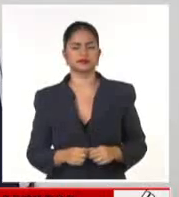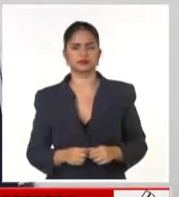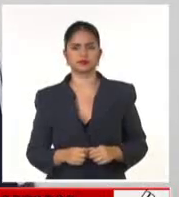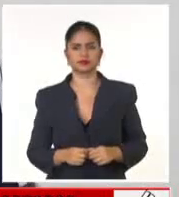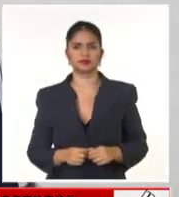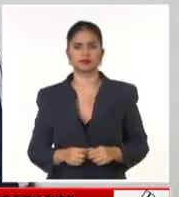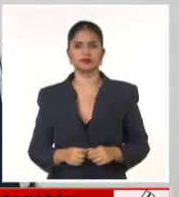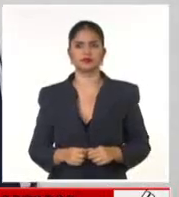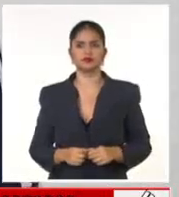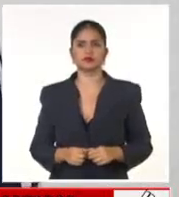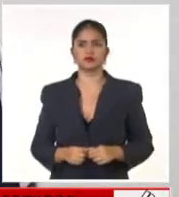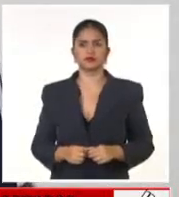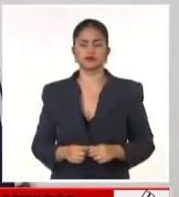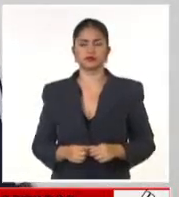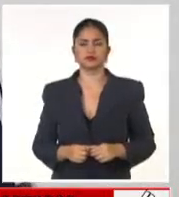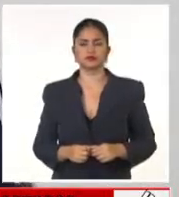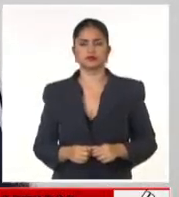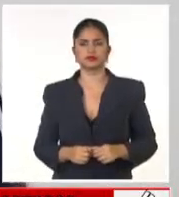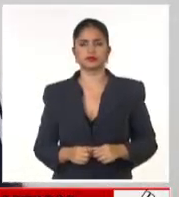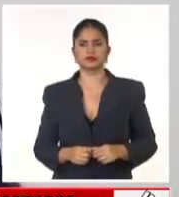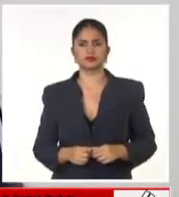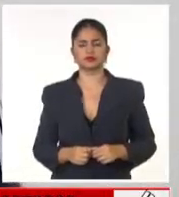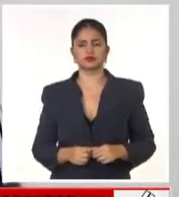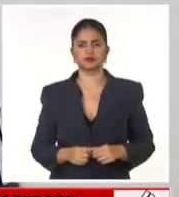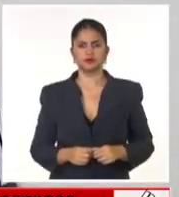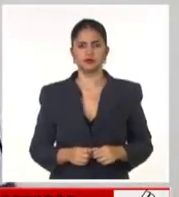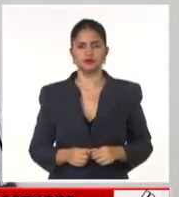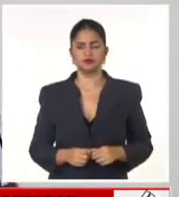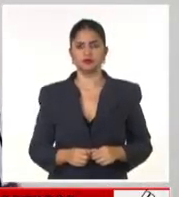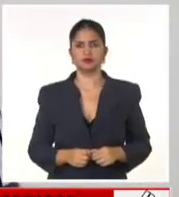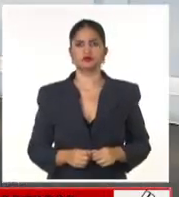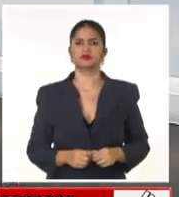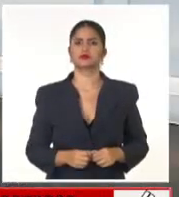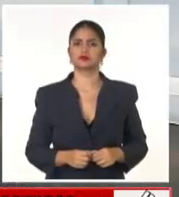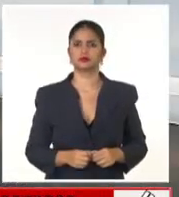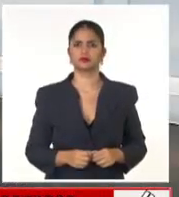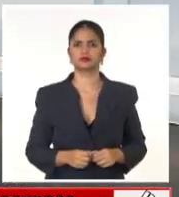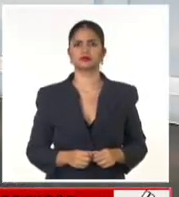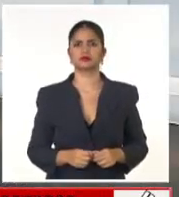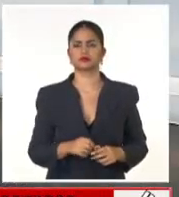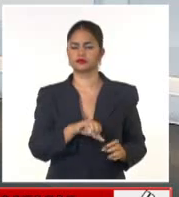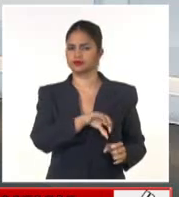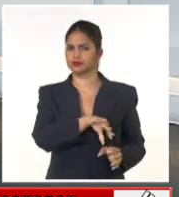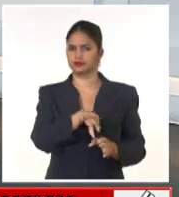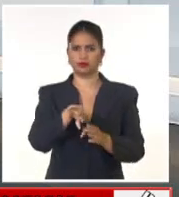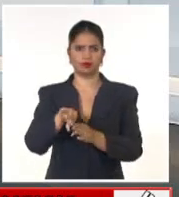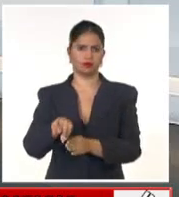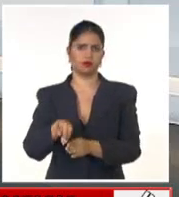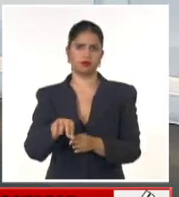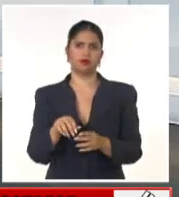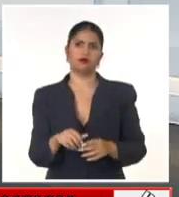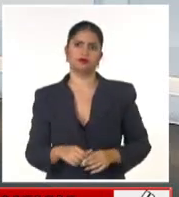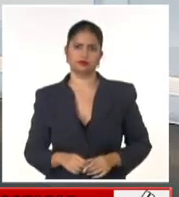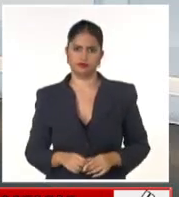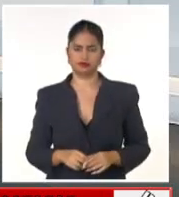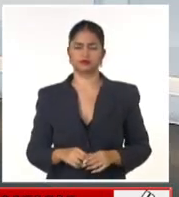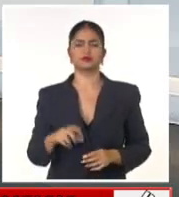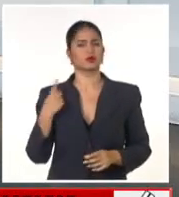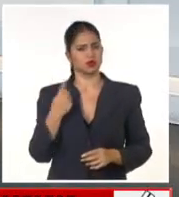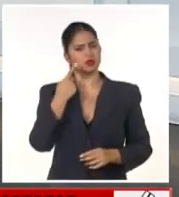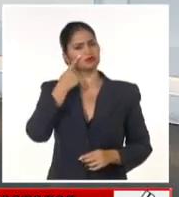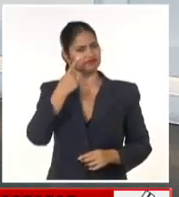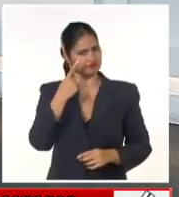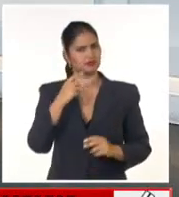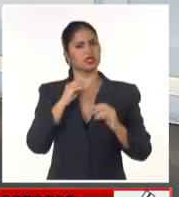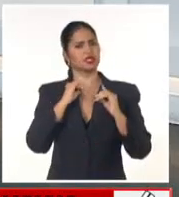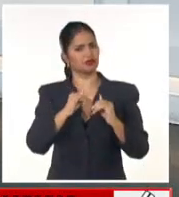puede dar sería acorde a esa logística. los mantendremos al tanto de la